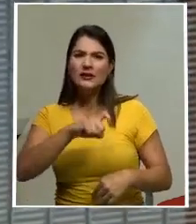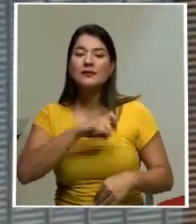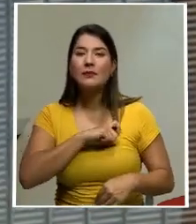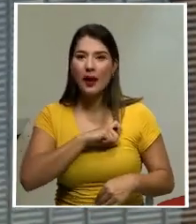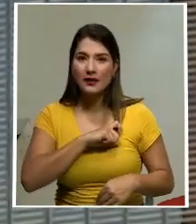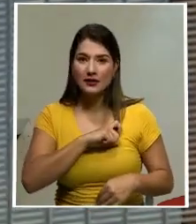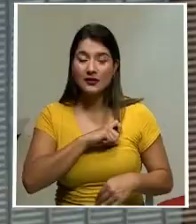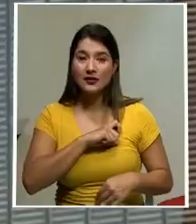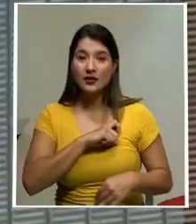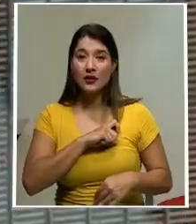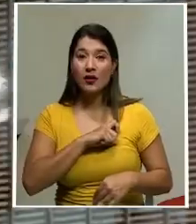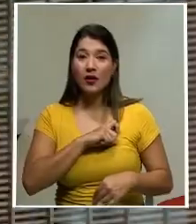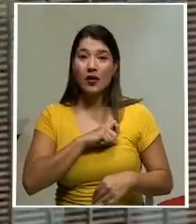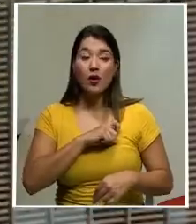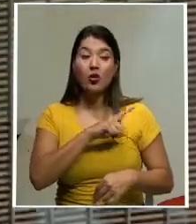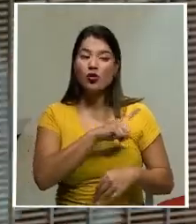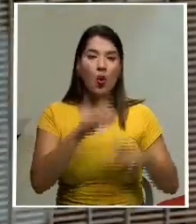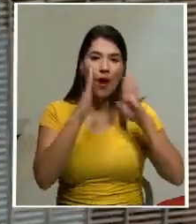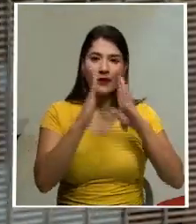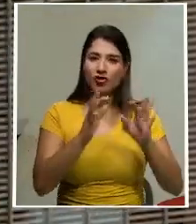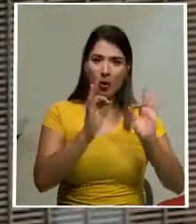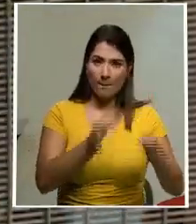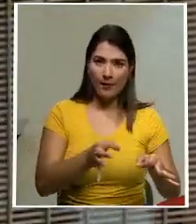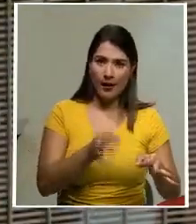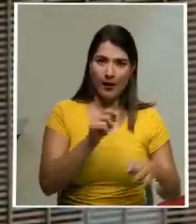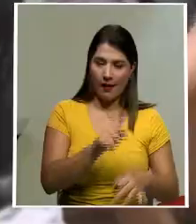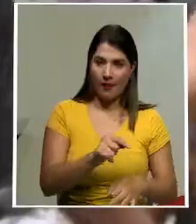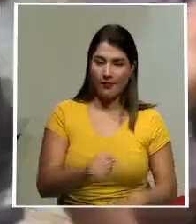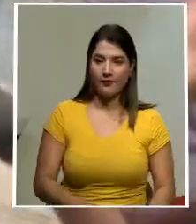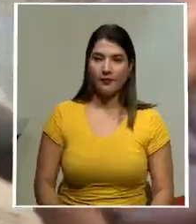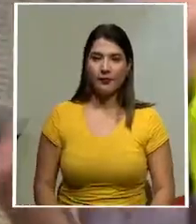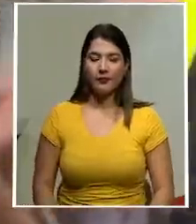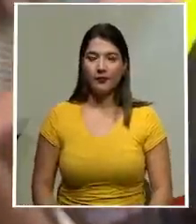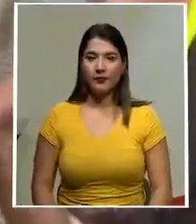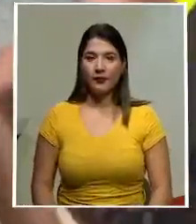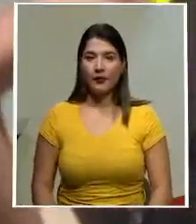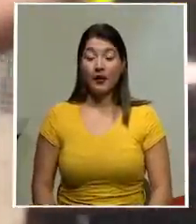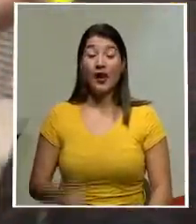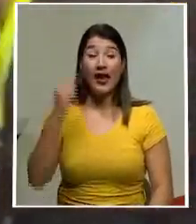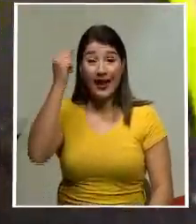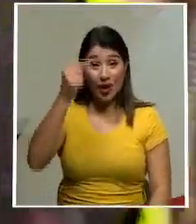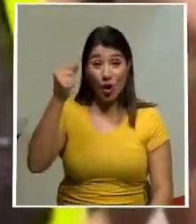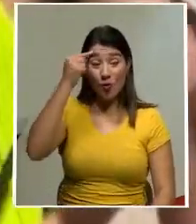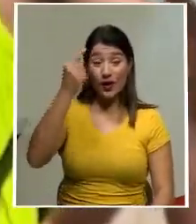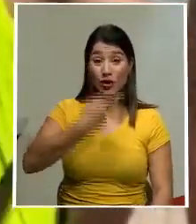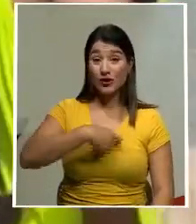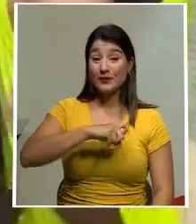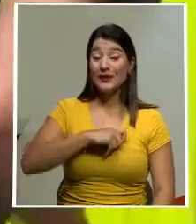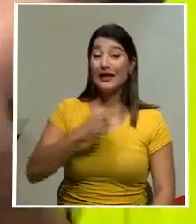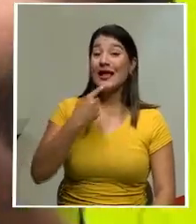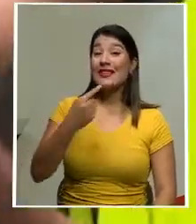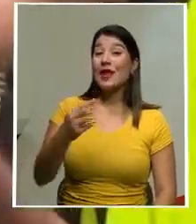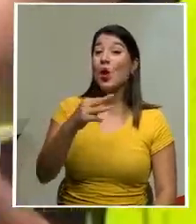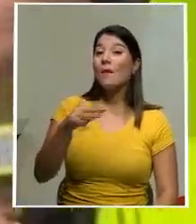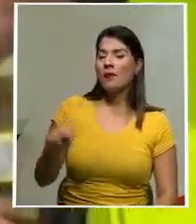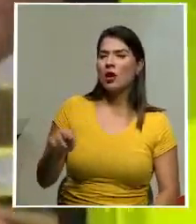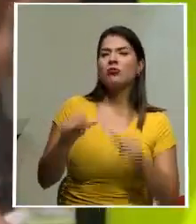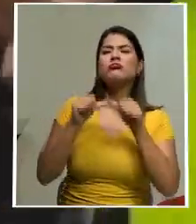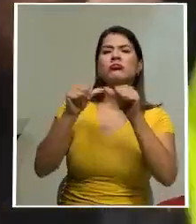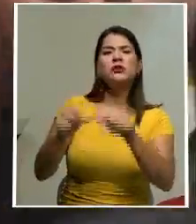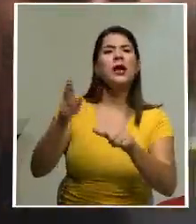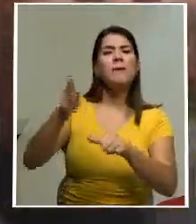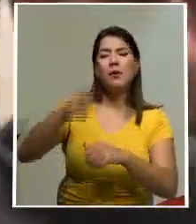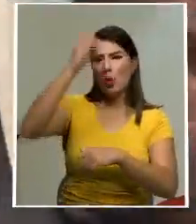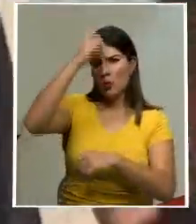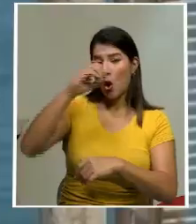con el Polisario y Argelia antes que su relación con Marruecos. El gobierno español aseguró el miércoles que mantiene su posición de